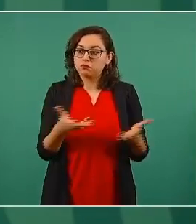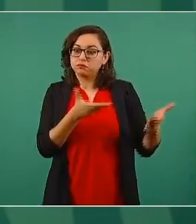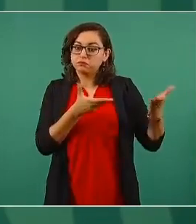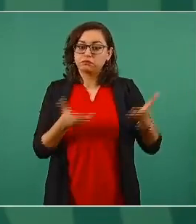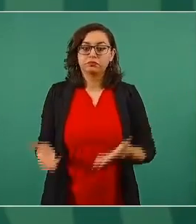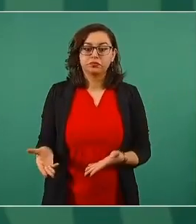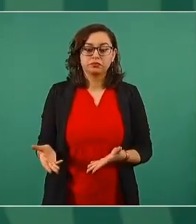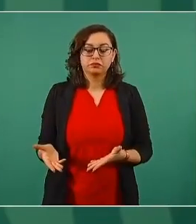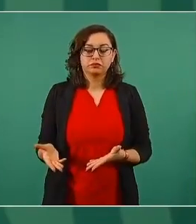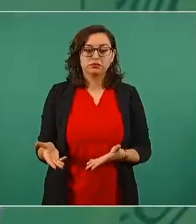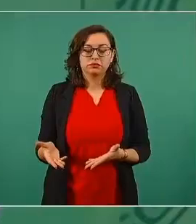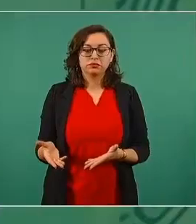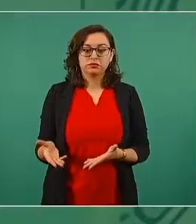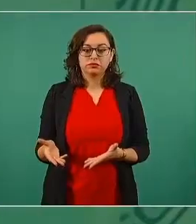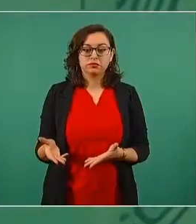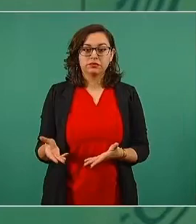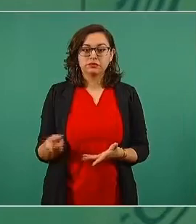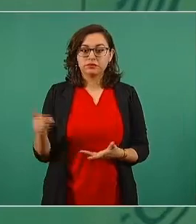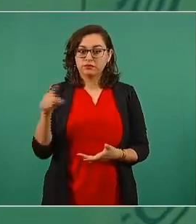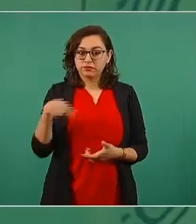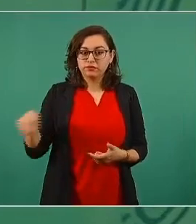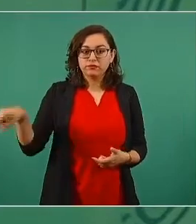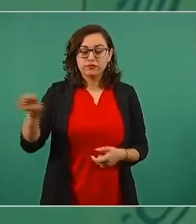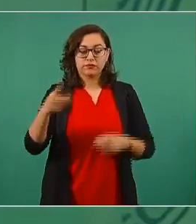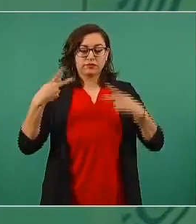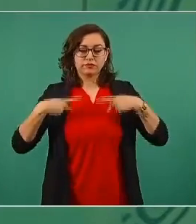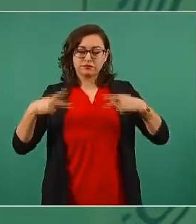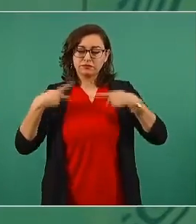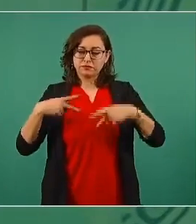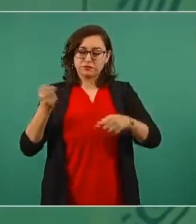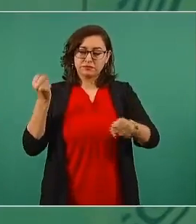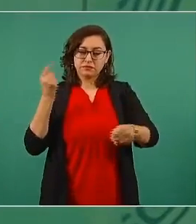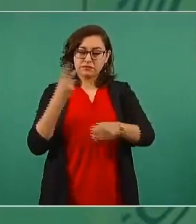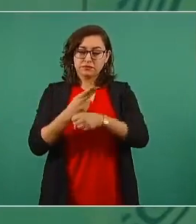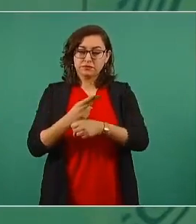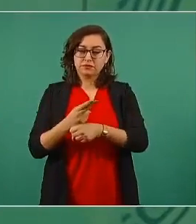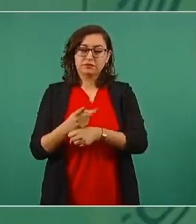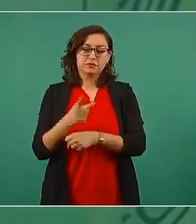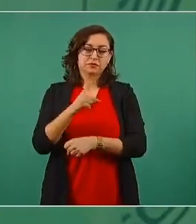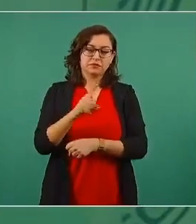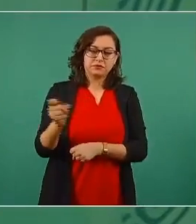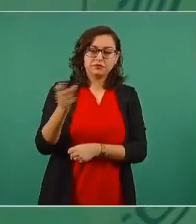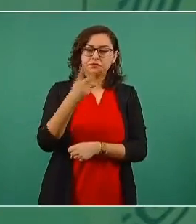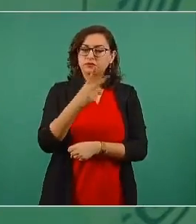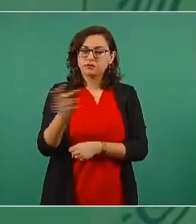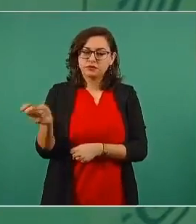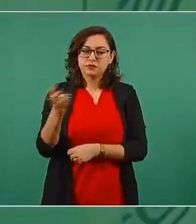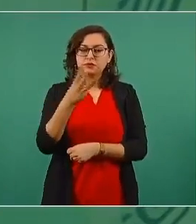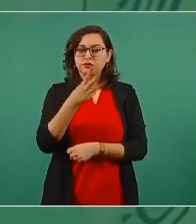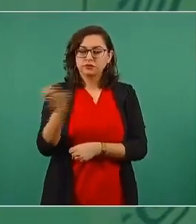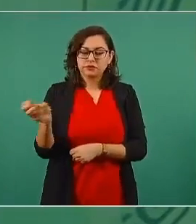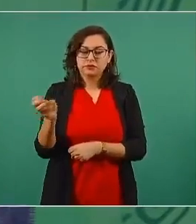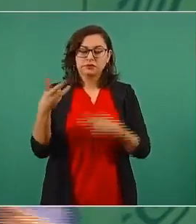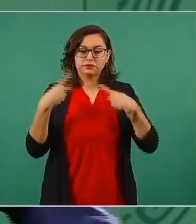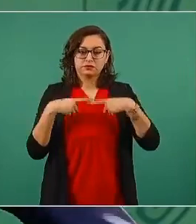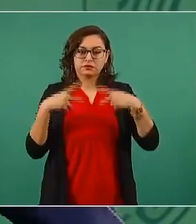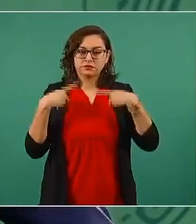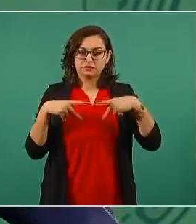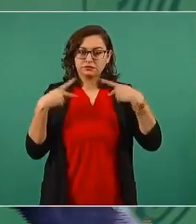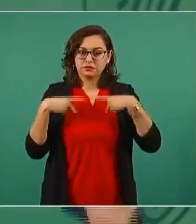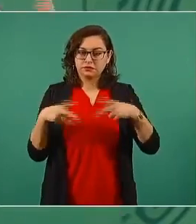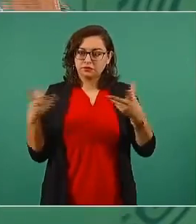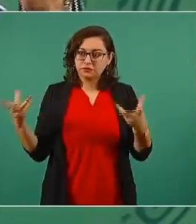y estaban desde muy temprano reunidos 100, 200, 300